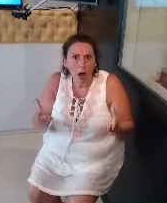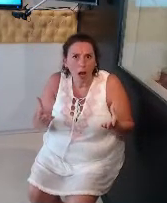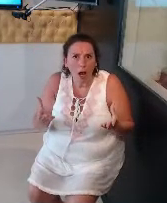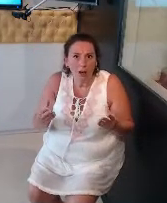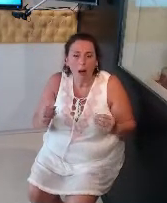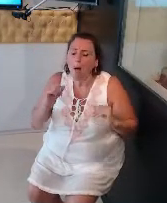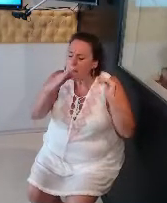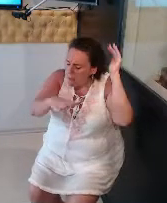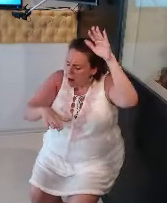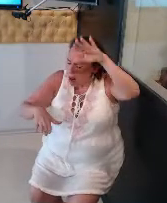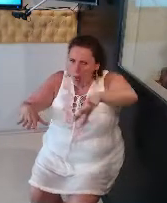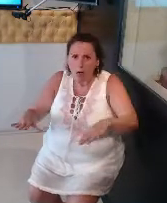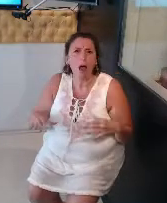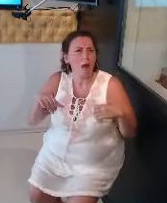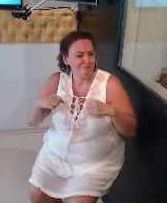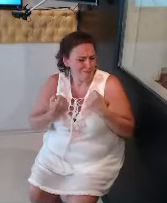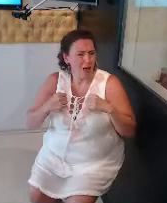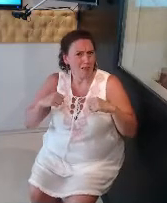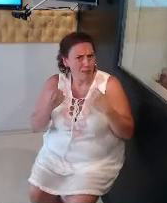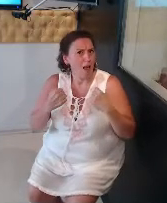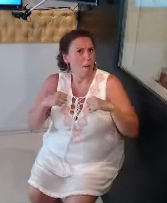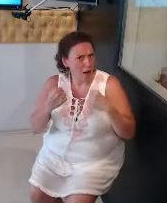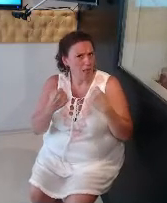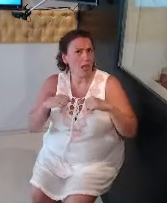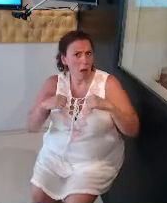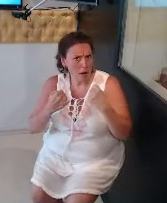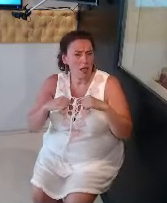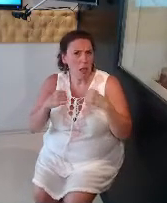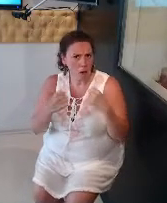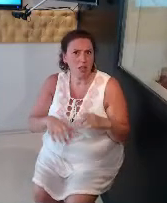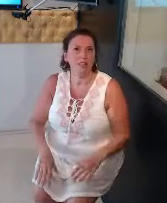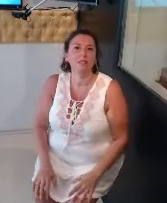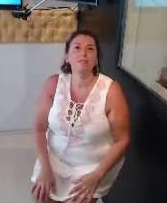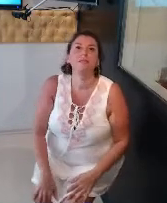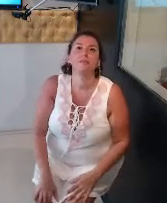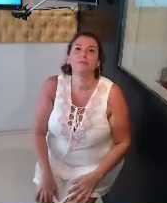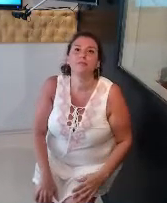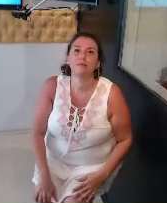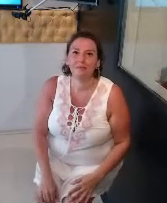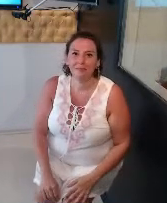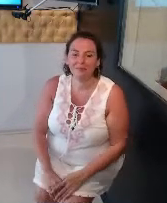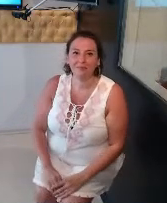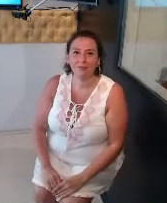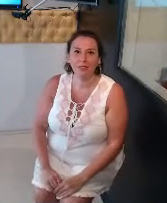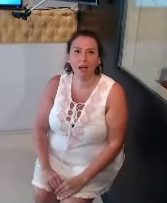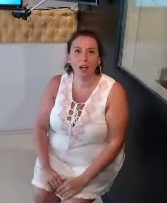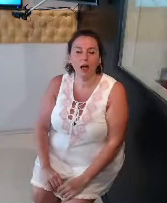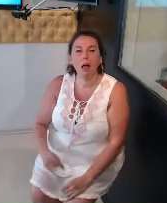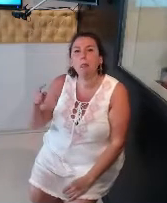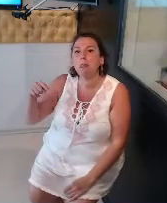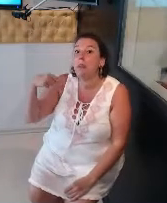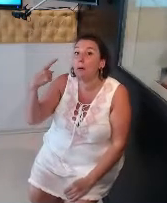Ah, entrena mucho. Sí, tiene hasta las 8, después vuelve a